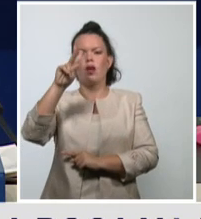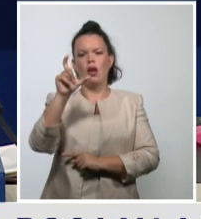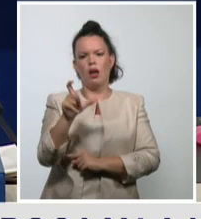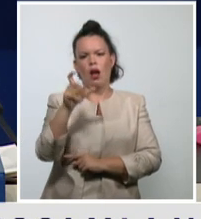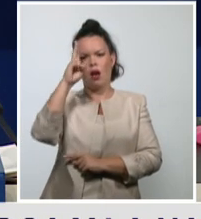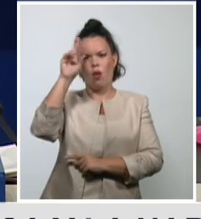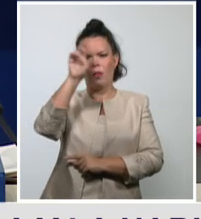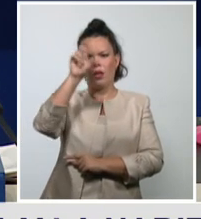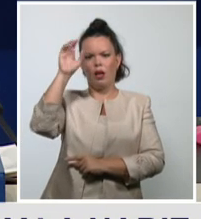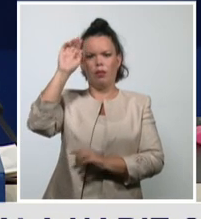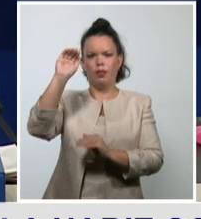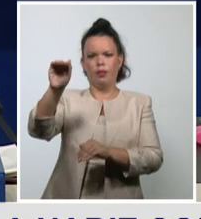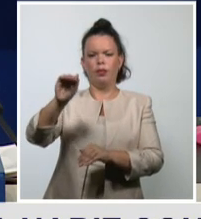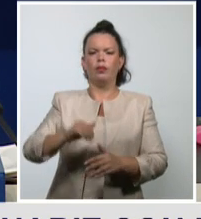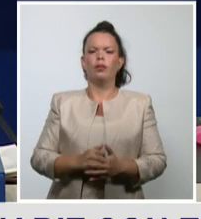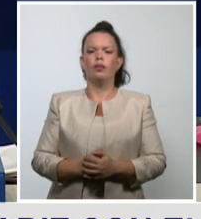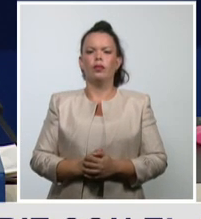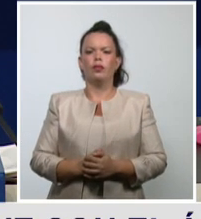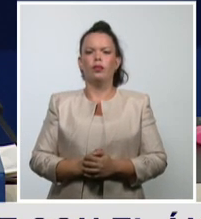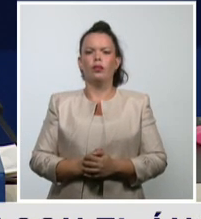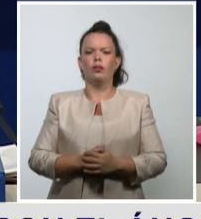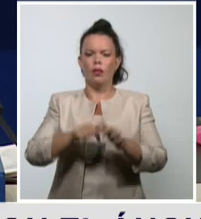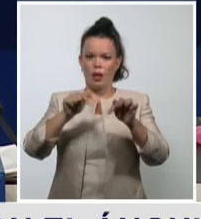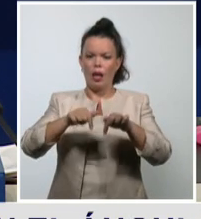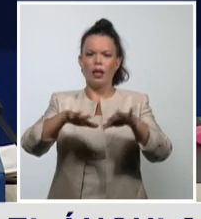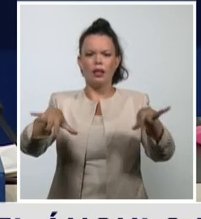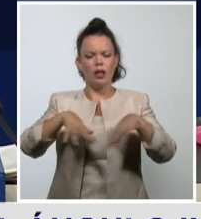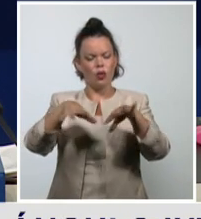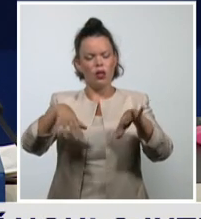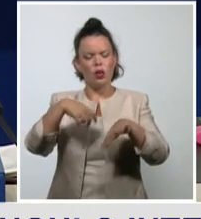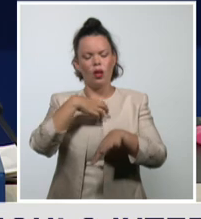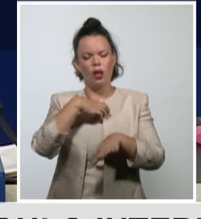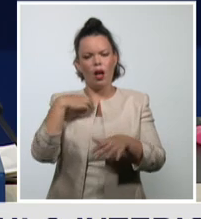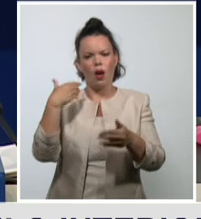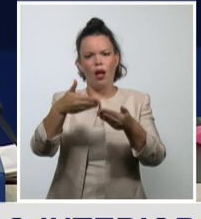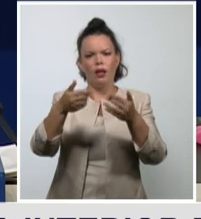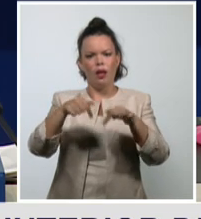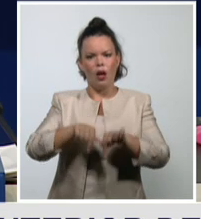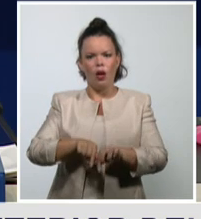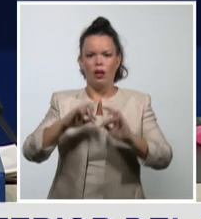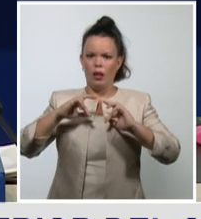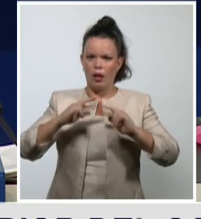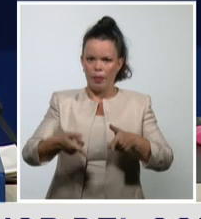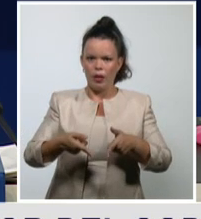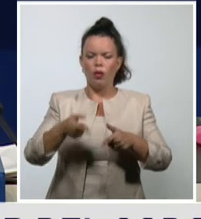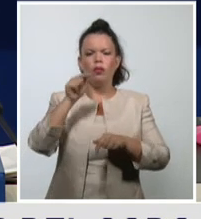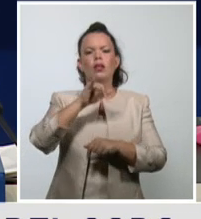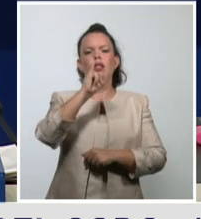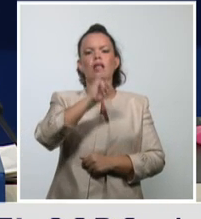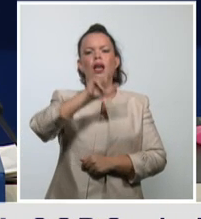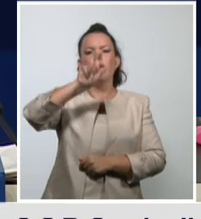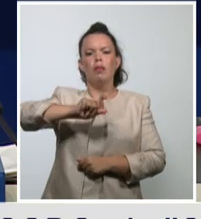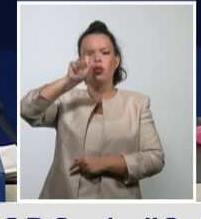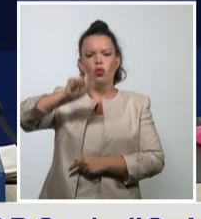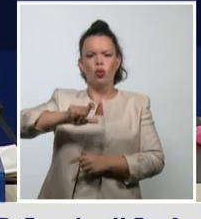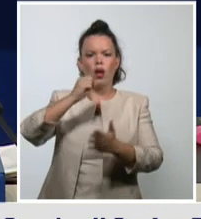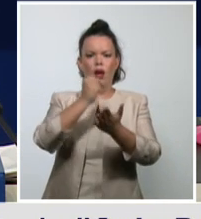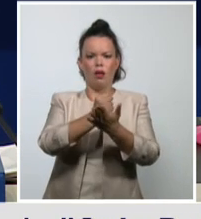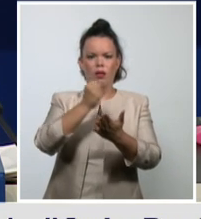Esta es la situación. Perdonen, no sé si lo dije claro, pero entre los 6 casos confirmados